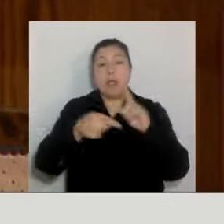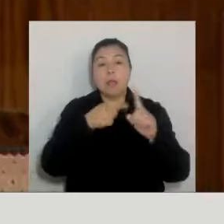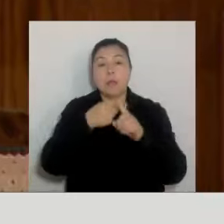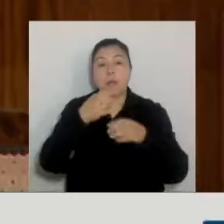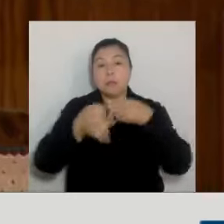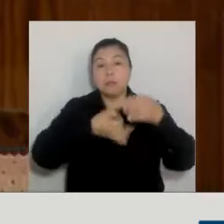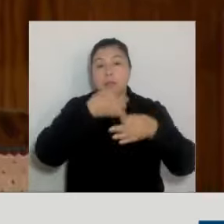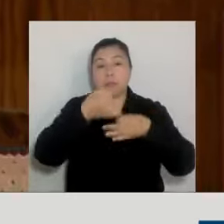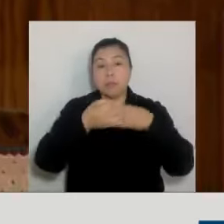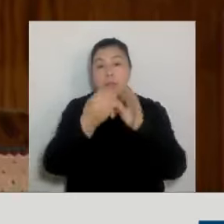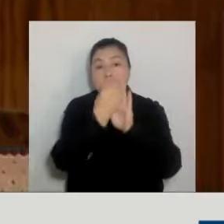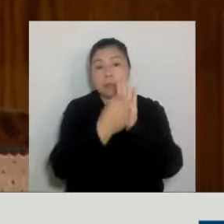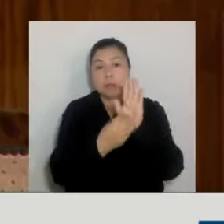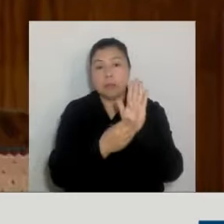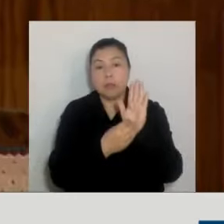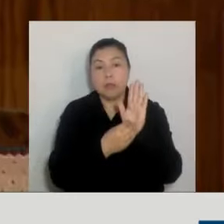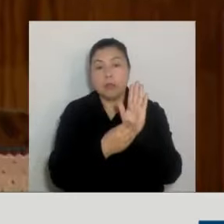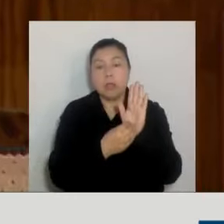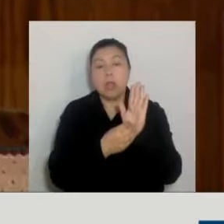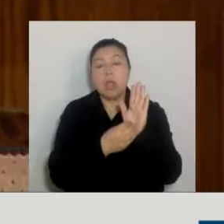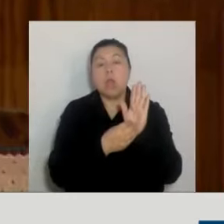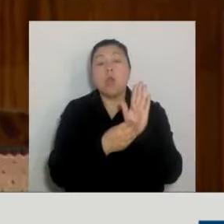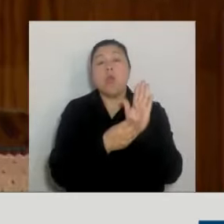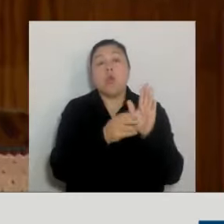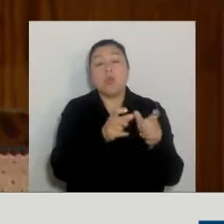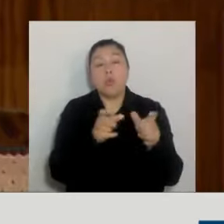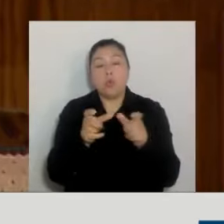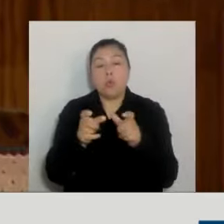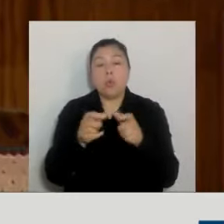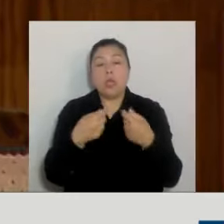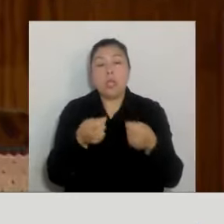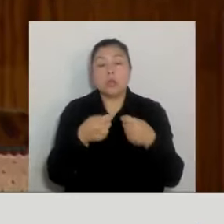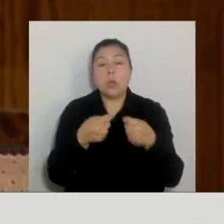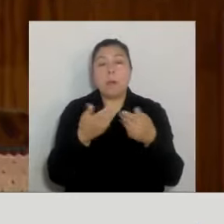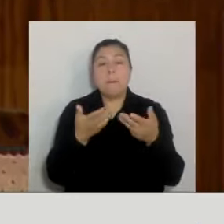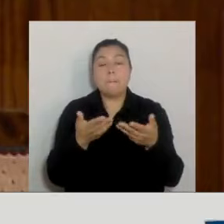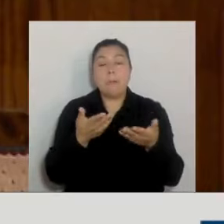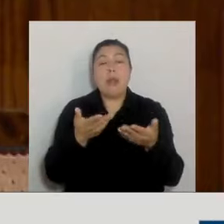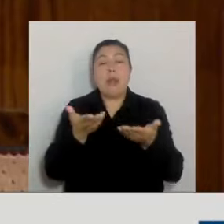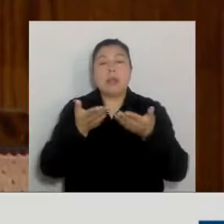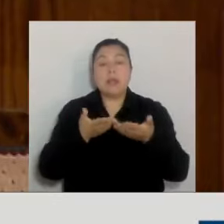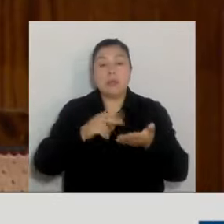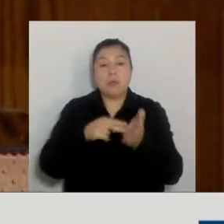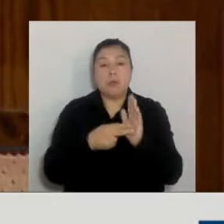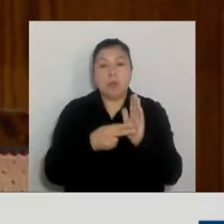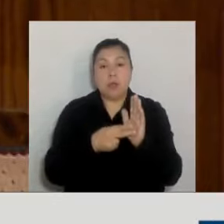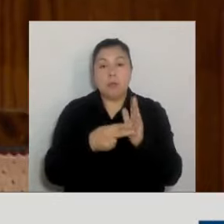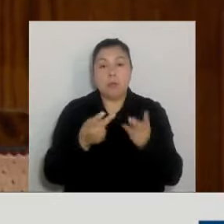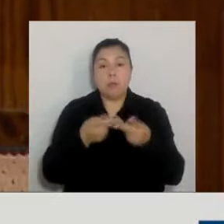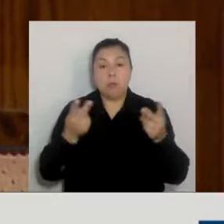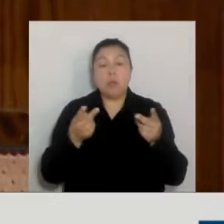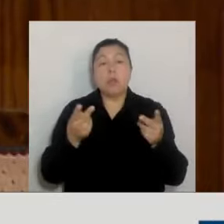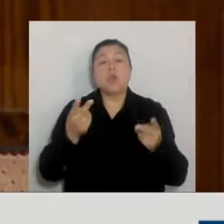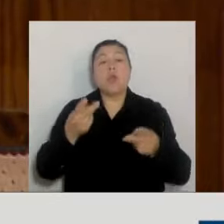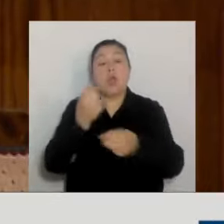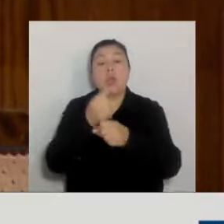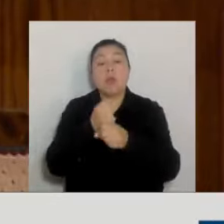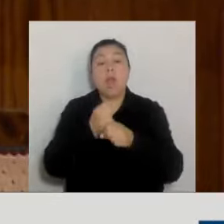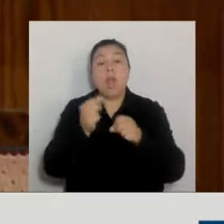recomendaciones eh regulatorias o de gestión para atender problemas públicos y de productividad realizar informes